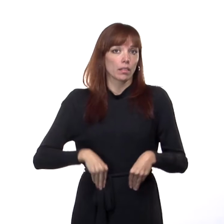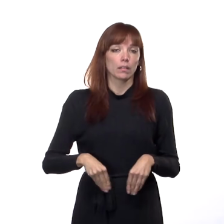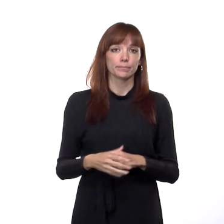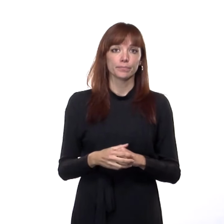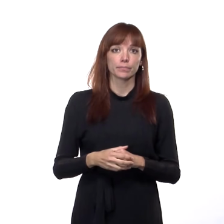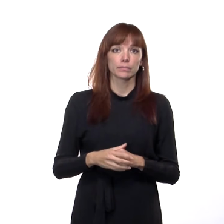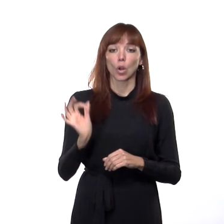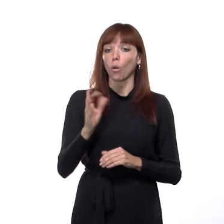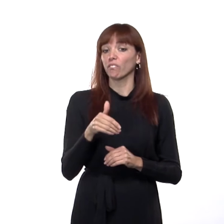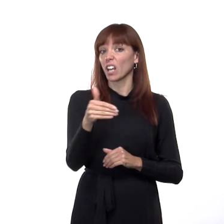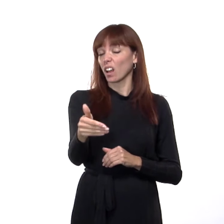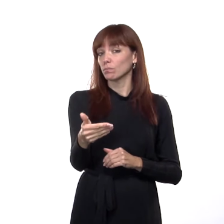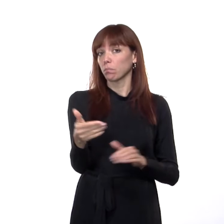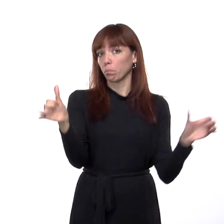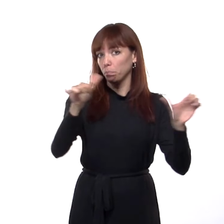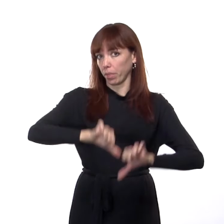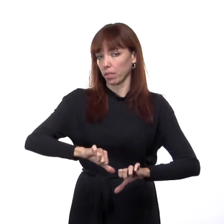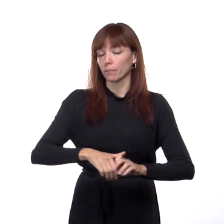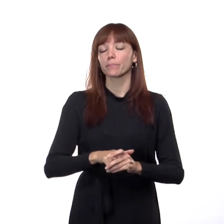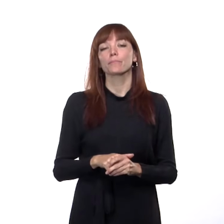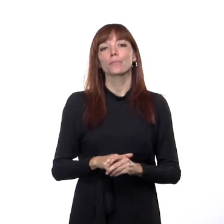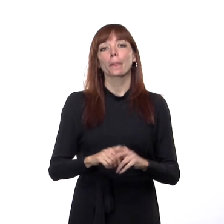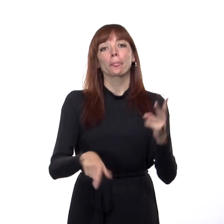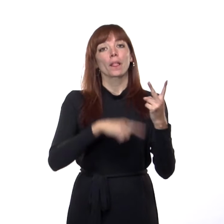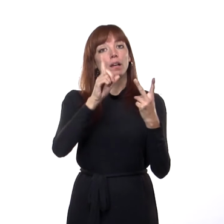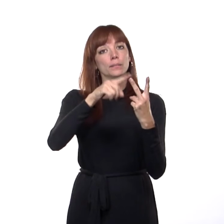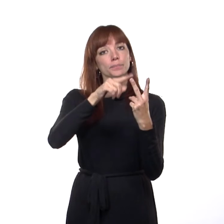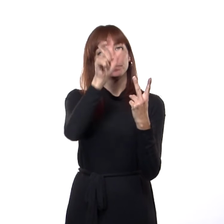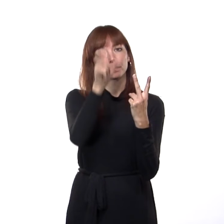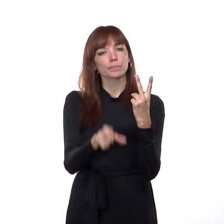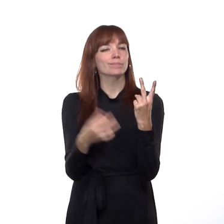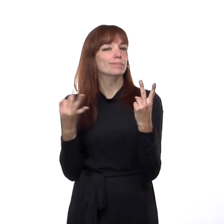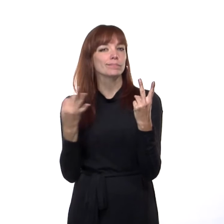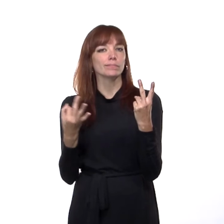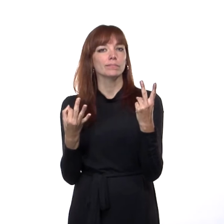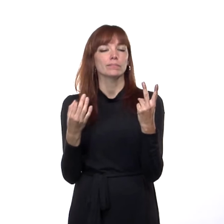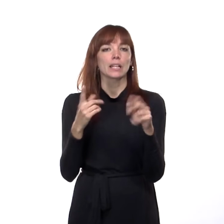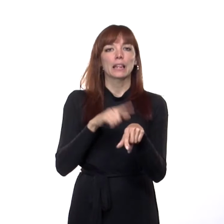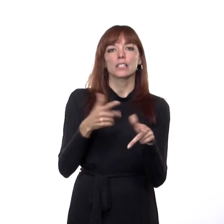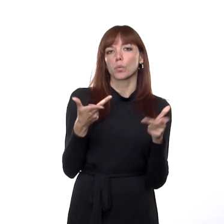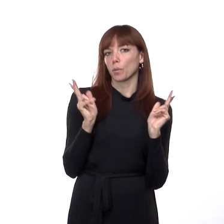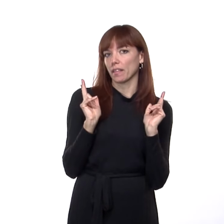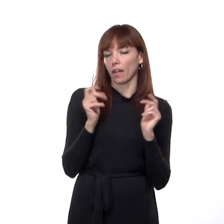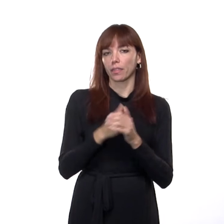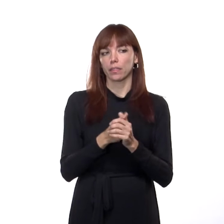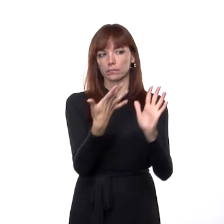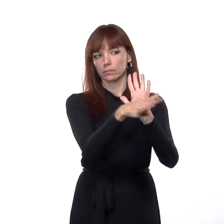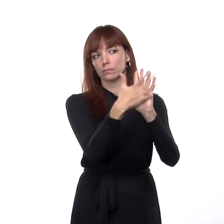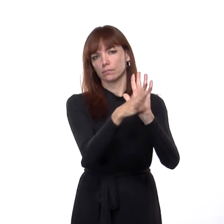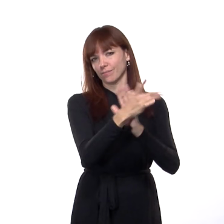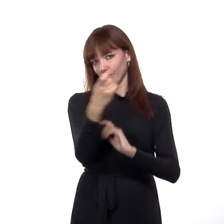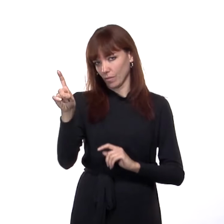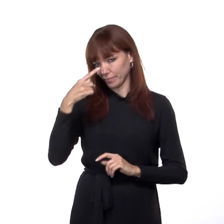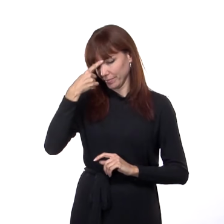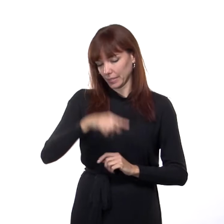del tiempo acabaremos viendo vale el segundo vertical sería la disponibilidad yo creo que eso no es necesario explicarlo a nadie